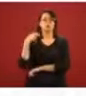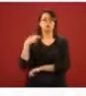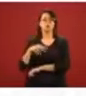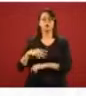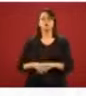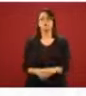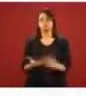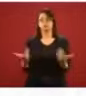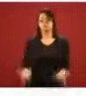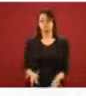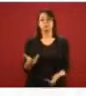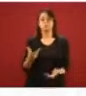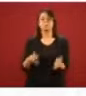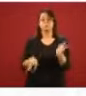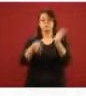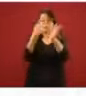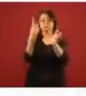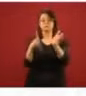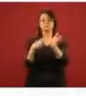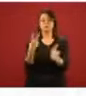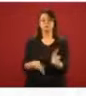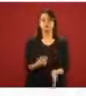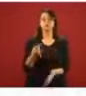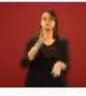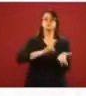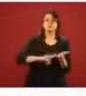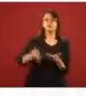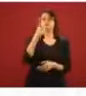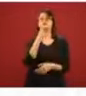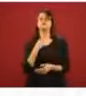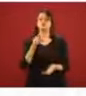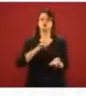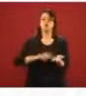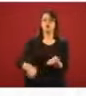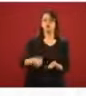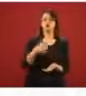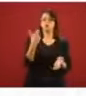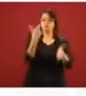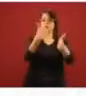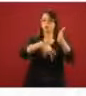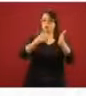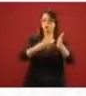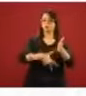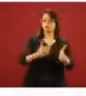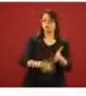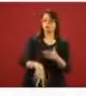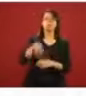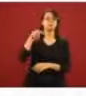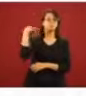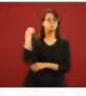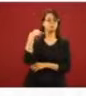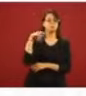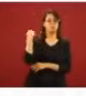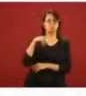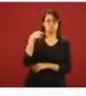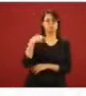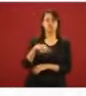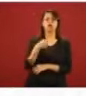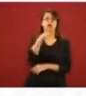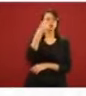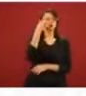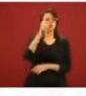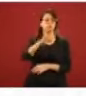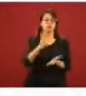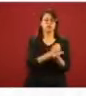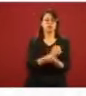llevó el precio más barato en todos los combustibles en esta semana, sin tomar en cuenta el margen, o sea, el precio final al